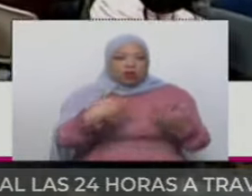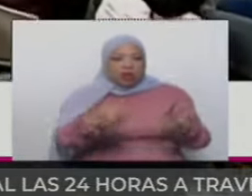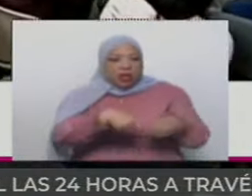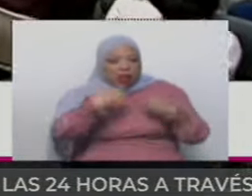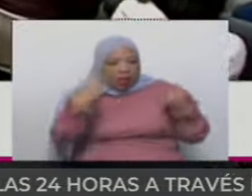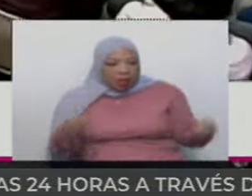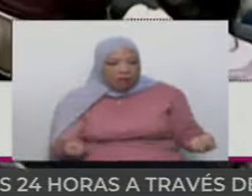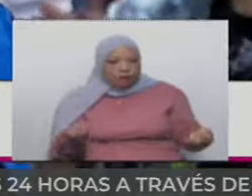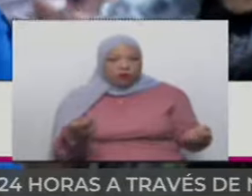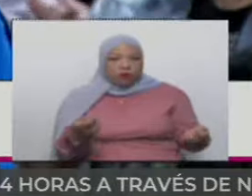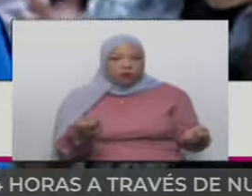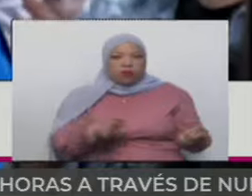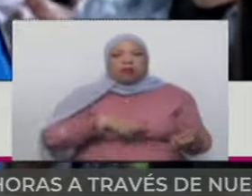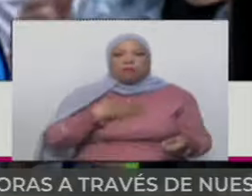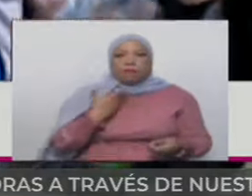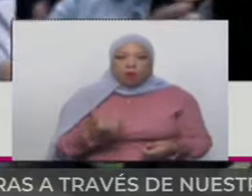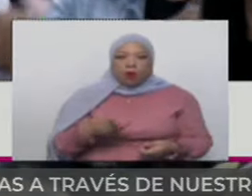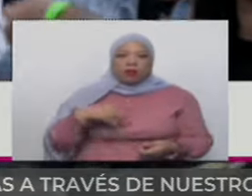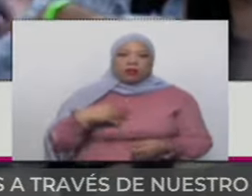Es posible.